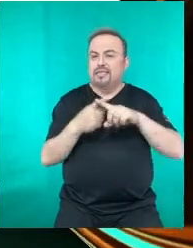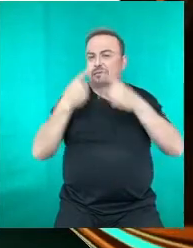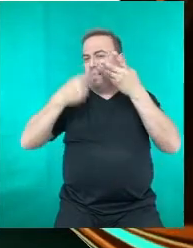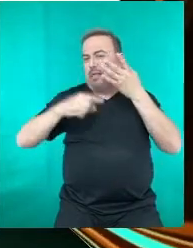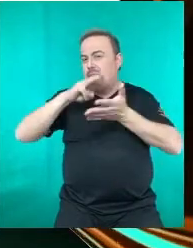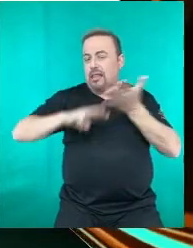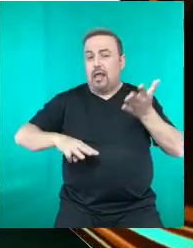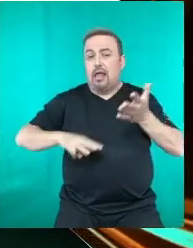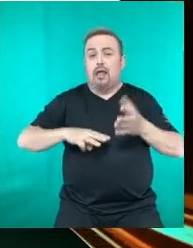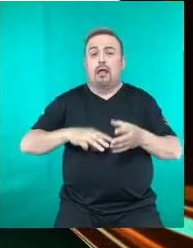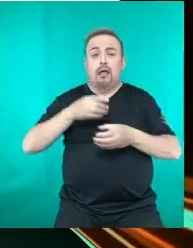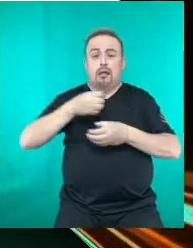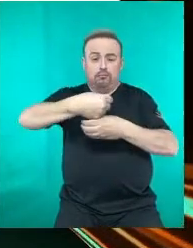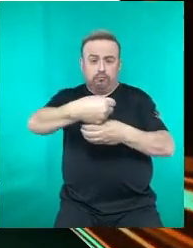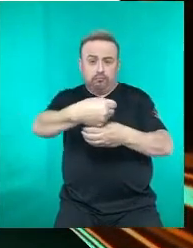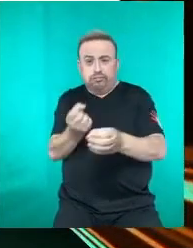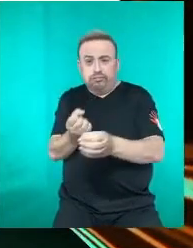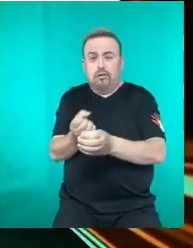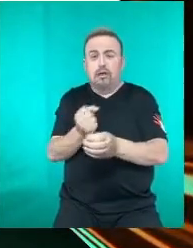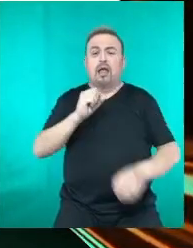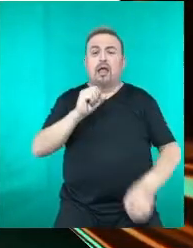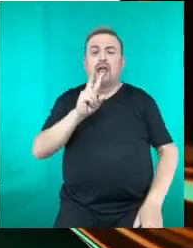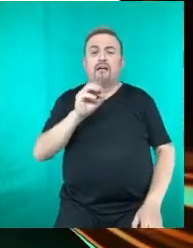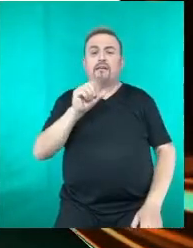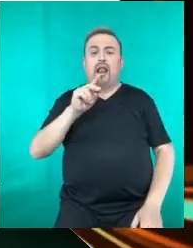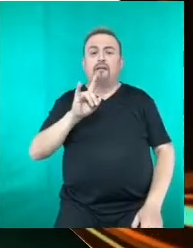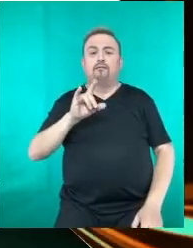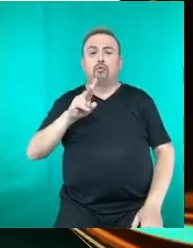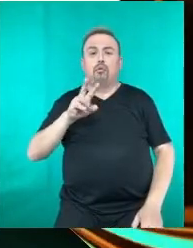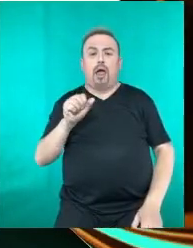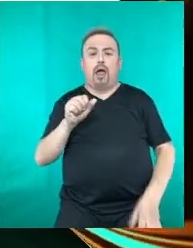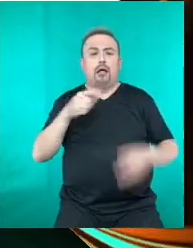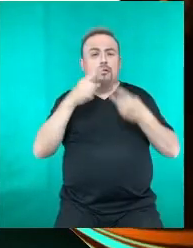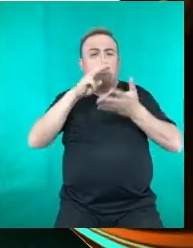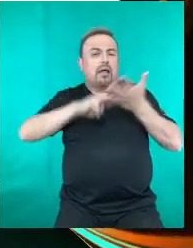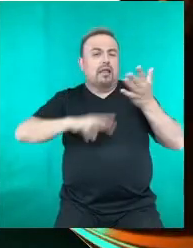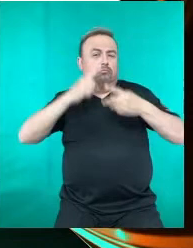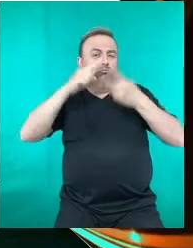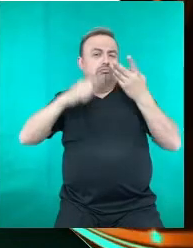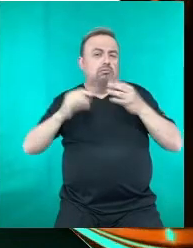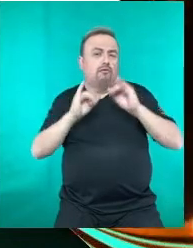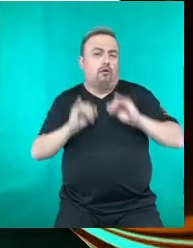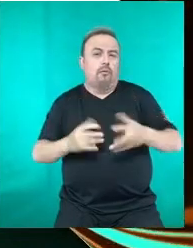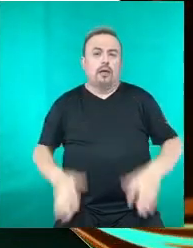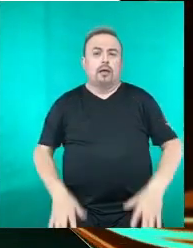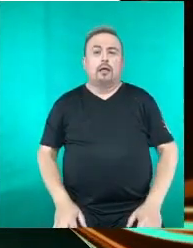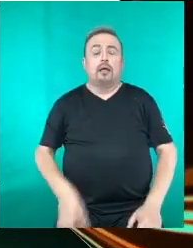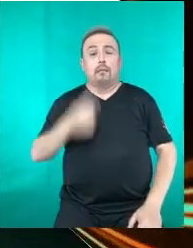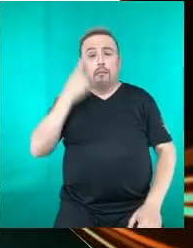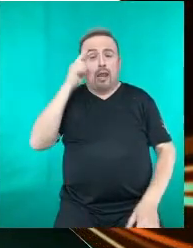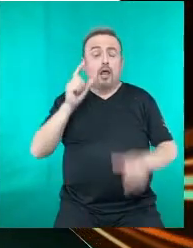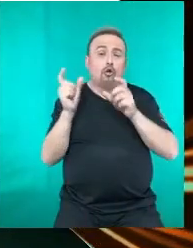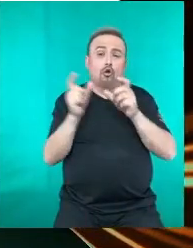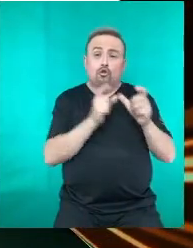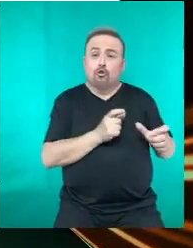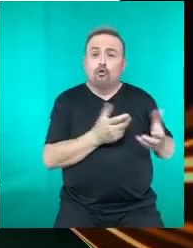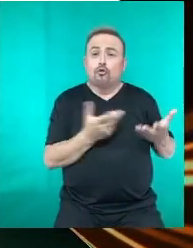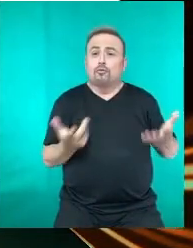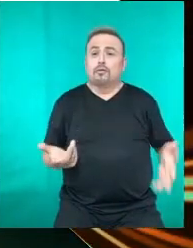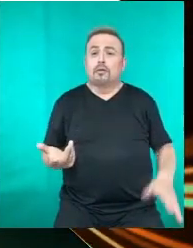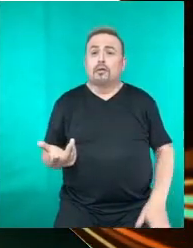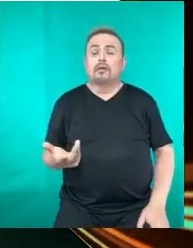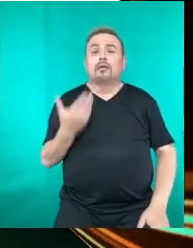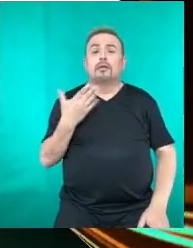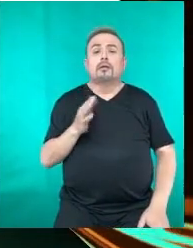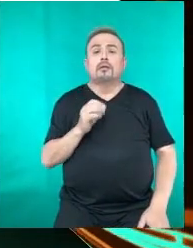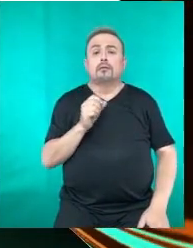válvulas en los mismos materiales de todo tipo para control, ¿no es cierto? Y de tamaños desde